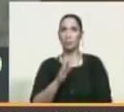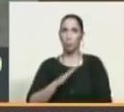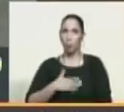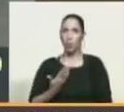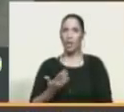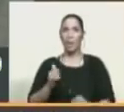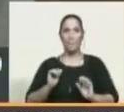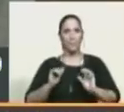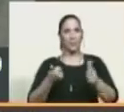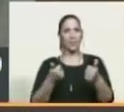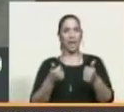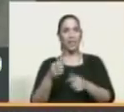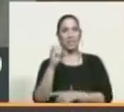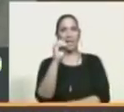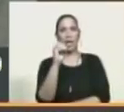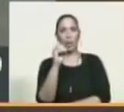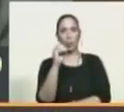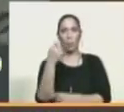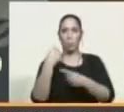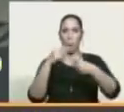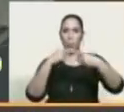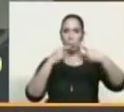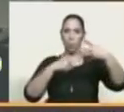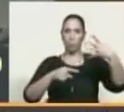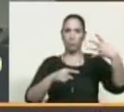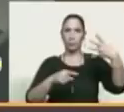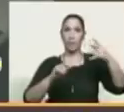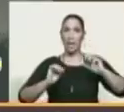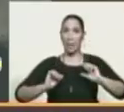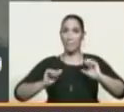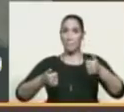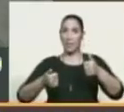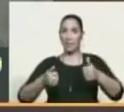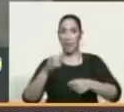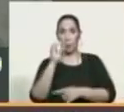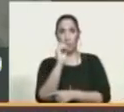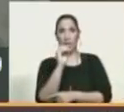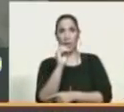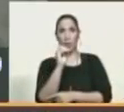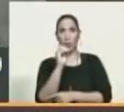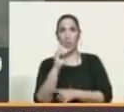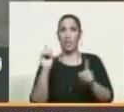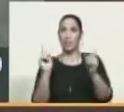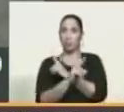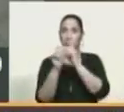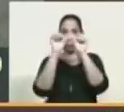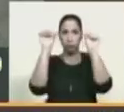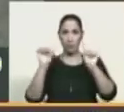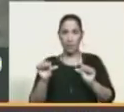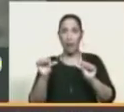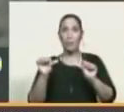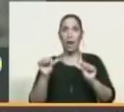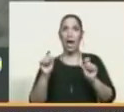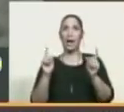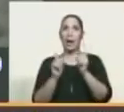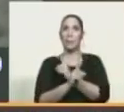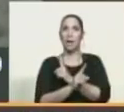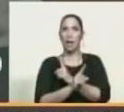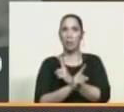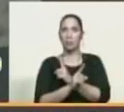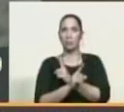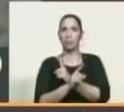comenzar de cero en muchas cosas. Ellos comenzaron de cero con el sistema cambiario, con el régimen cambiario, ¿verdad? Pero lo